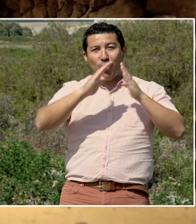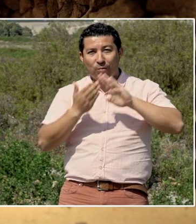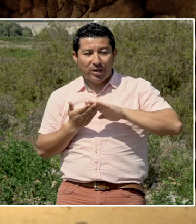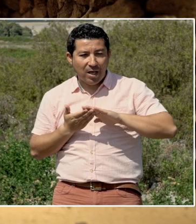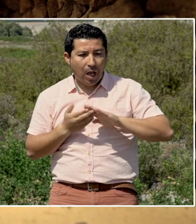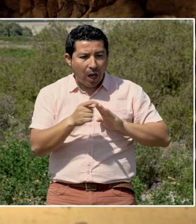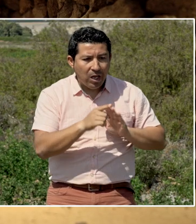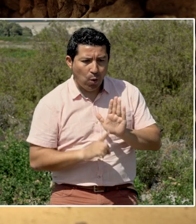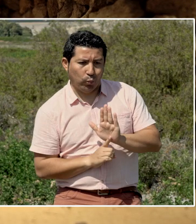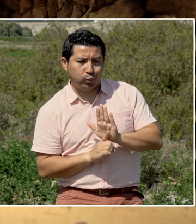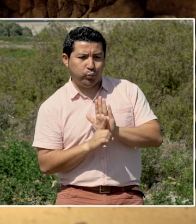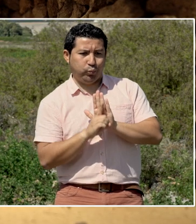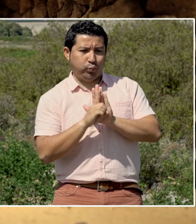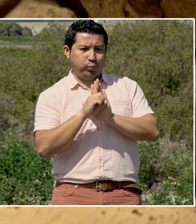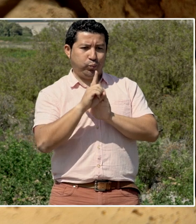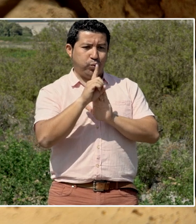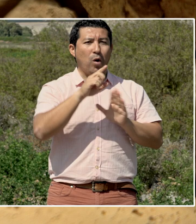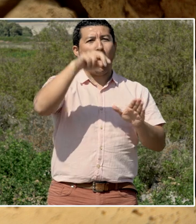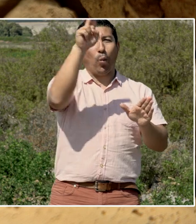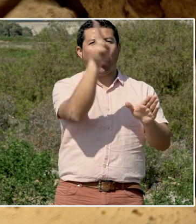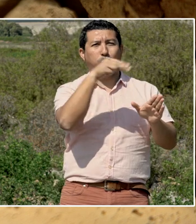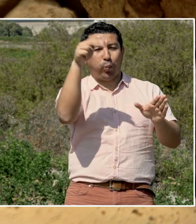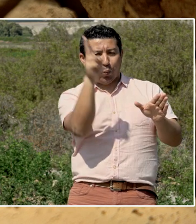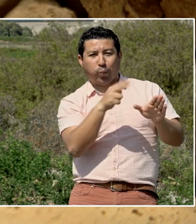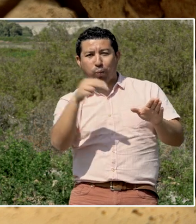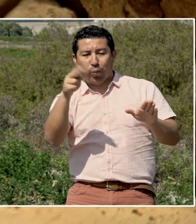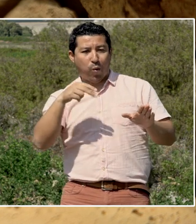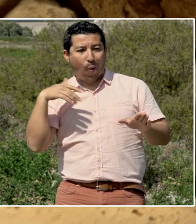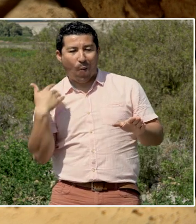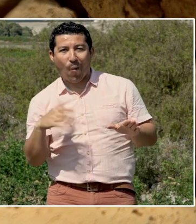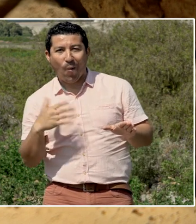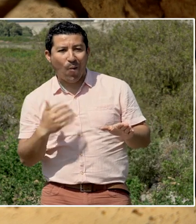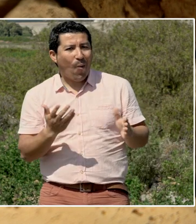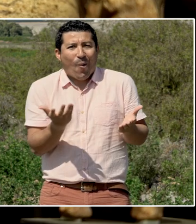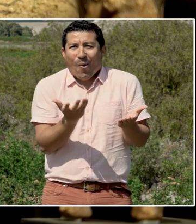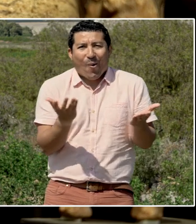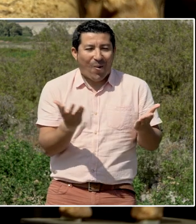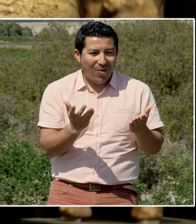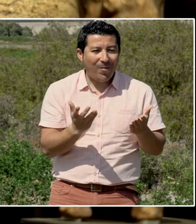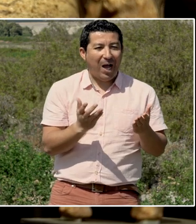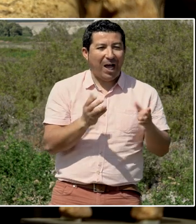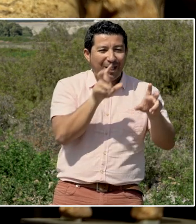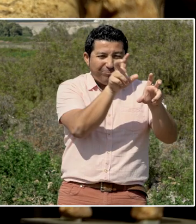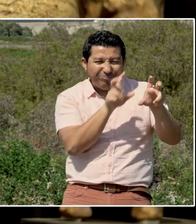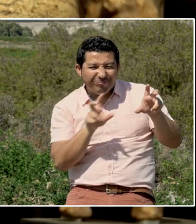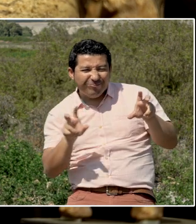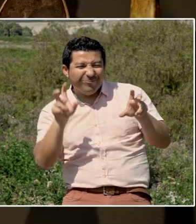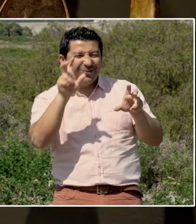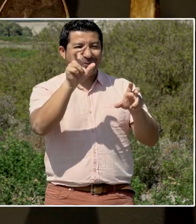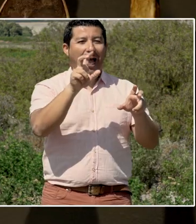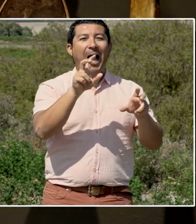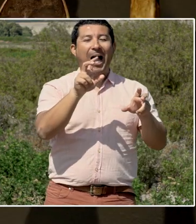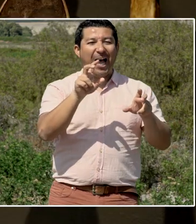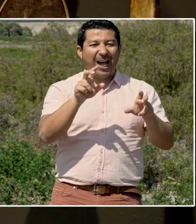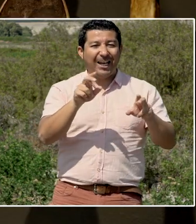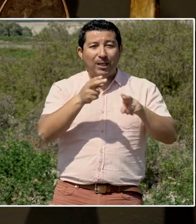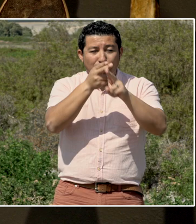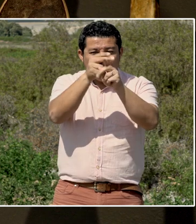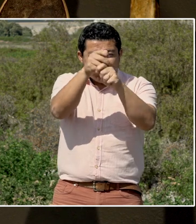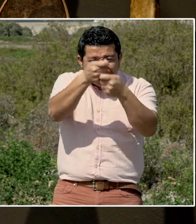comunidades ya habían alcanzado un desarrollo artístico importante plasmado en las decoraciones